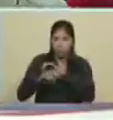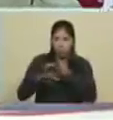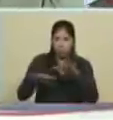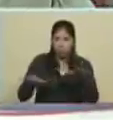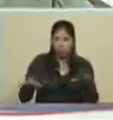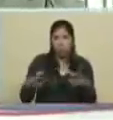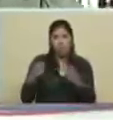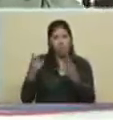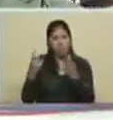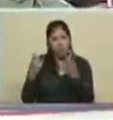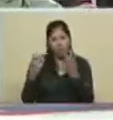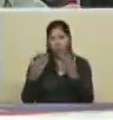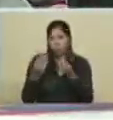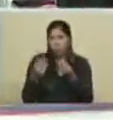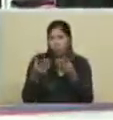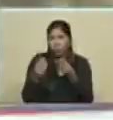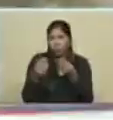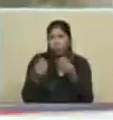Todavía falta mucho